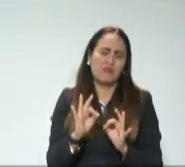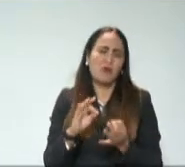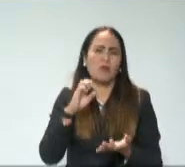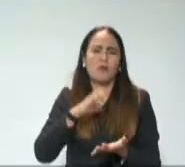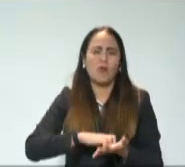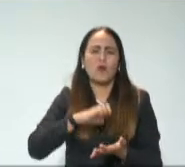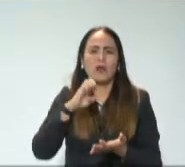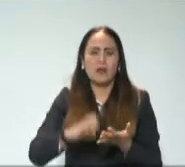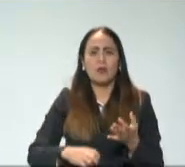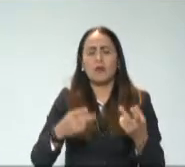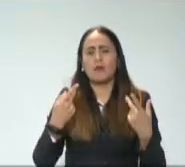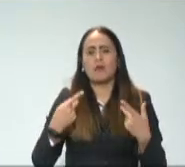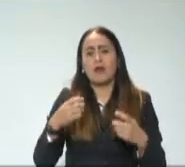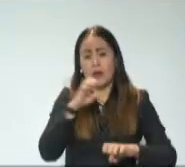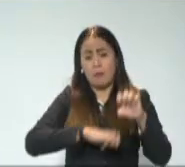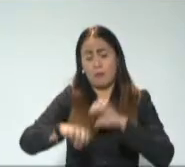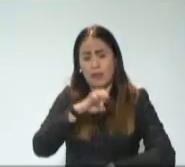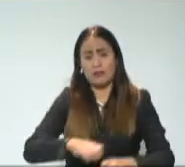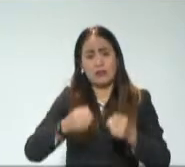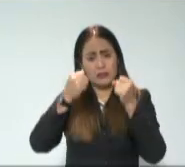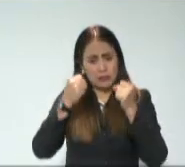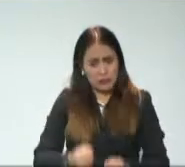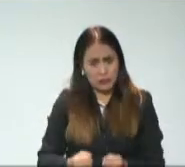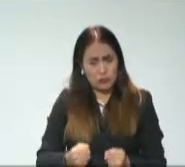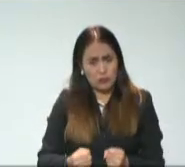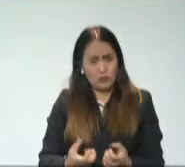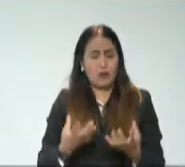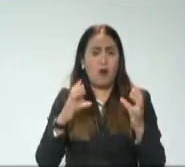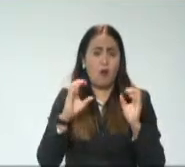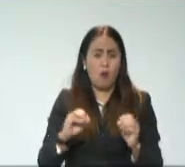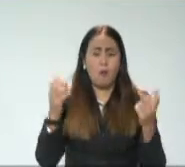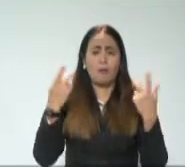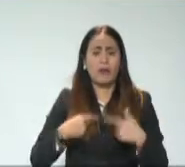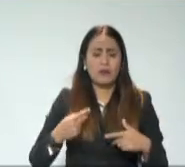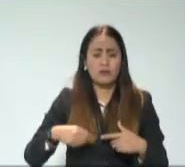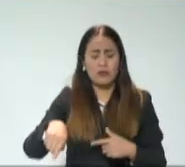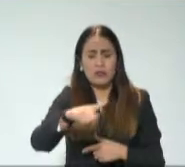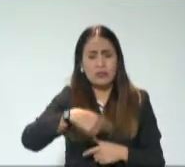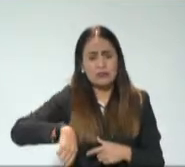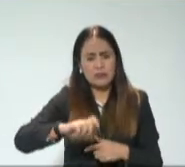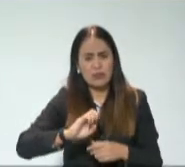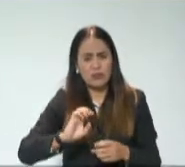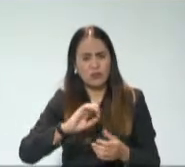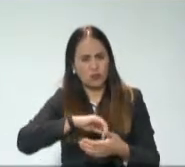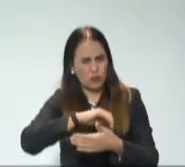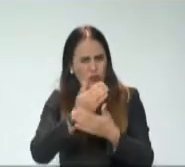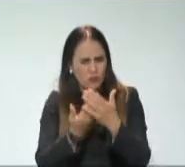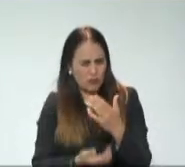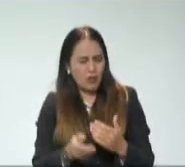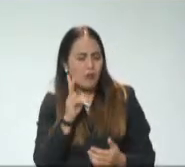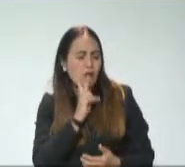pensar aseguradoras o los mismos que personas que están contratando estas